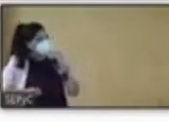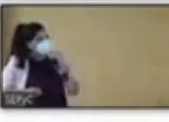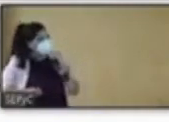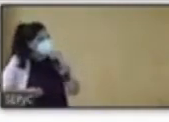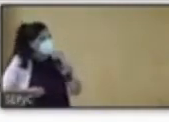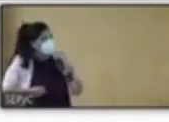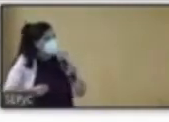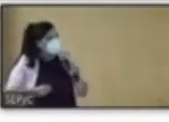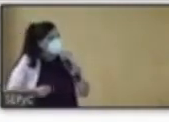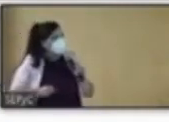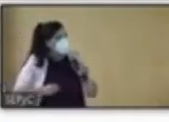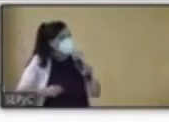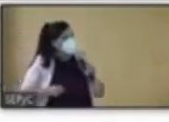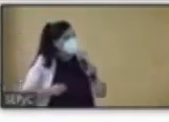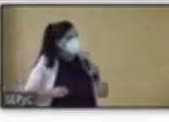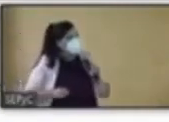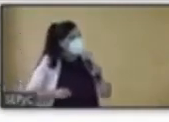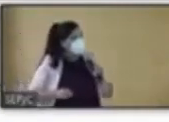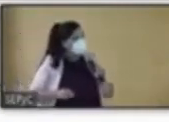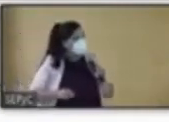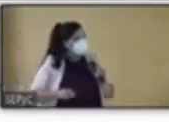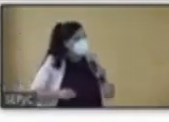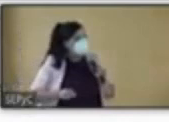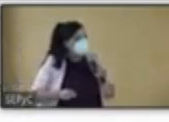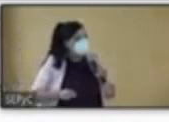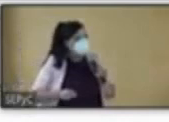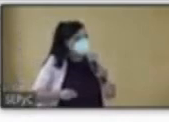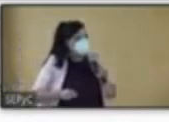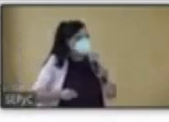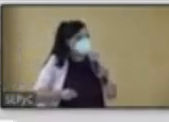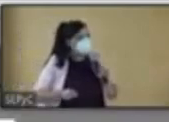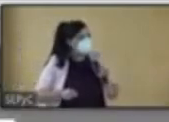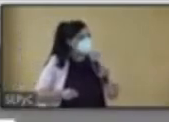e identifico quién fue ese cliente principal.